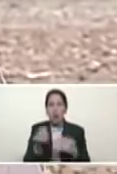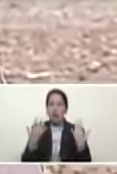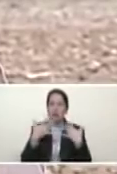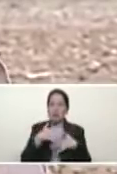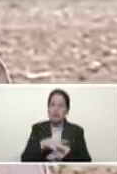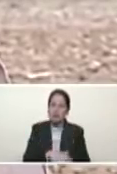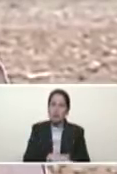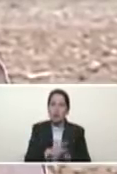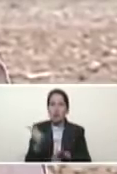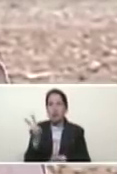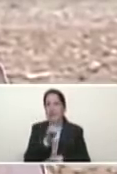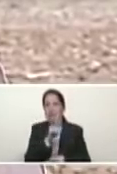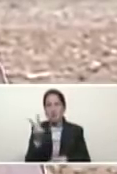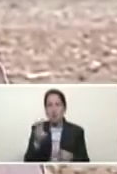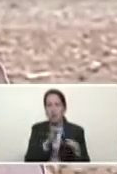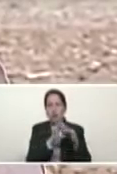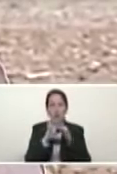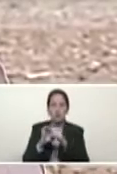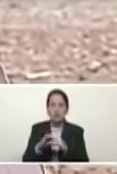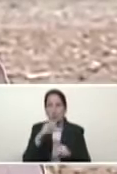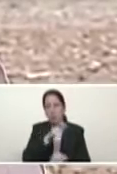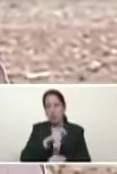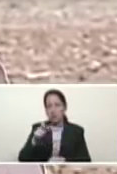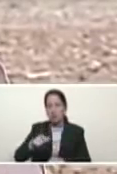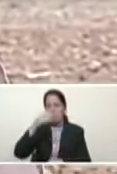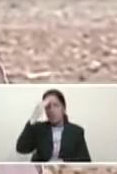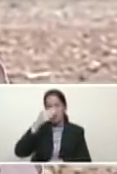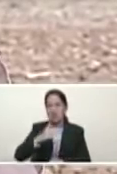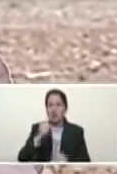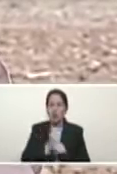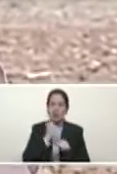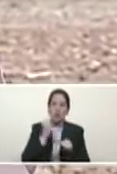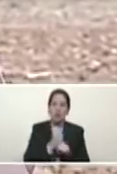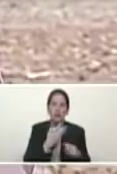entre venezolanos, a la unión cívico-militar.